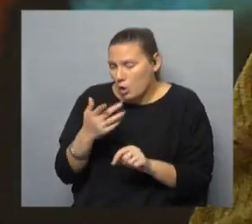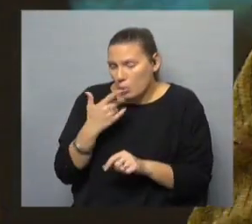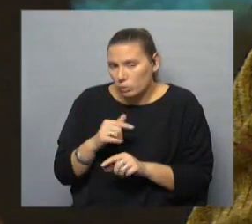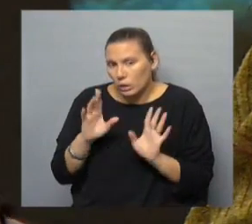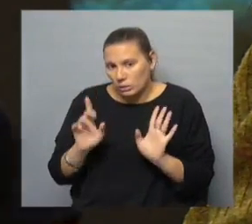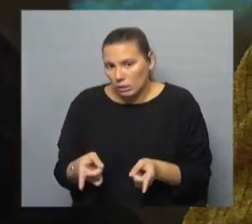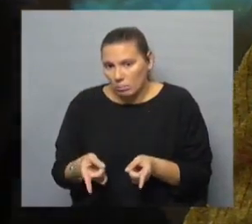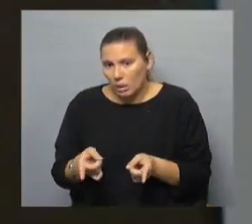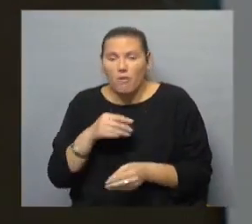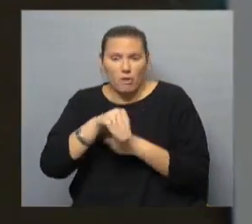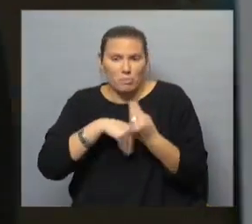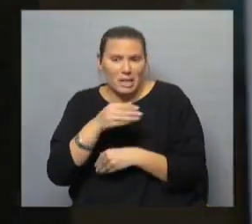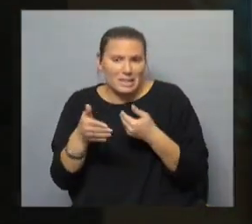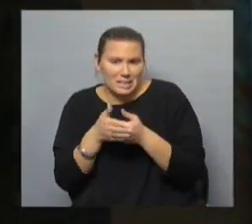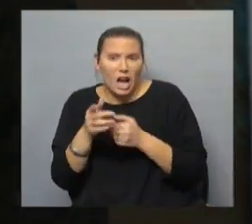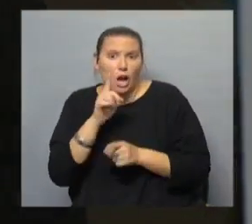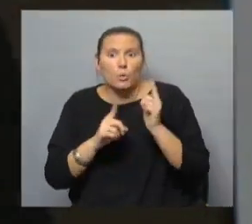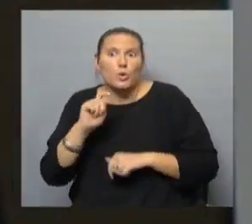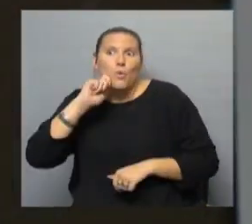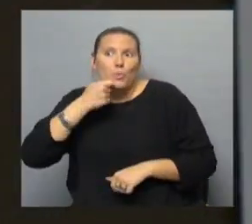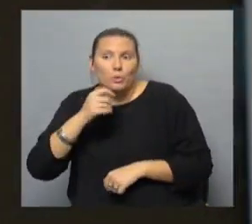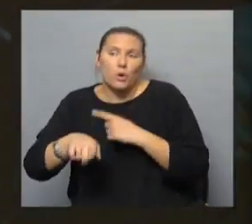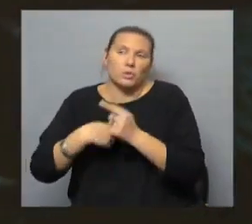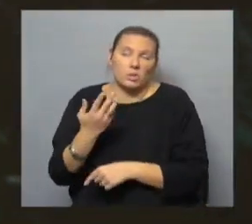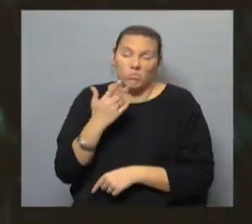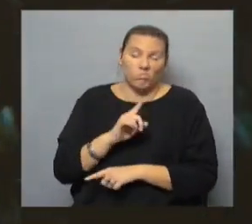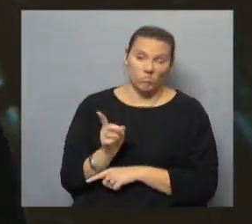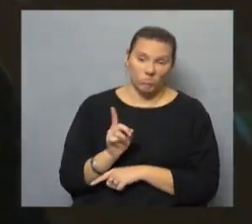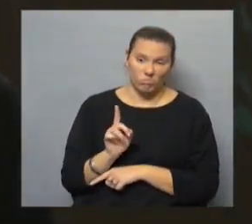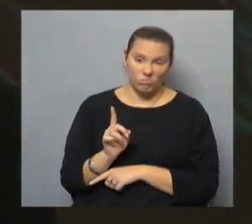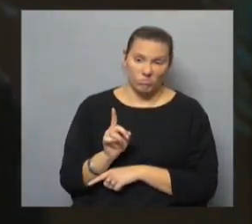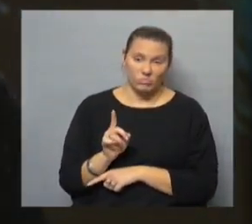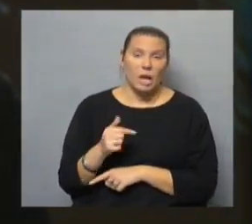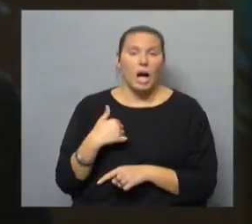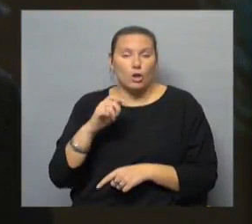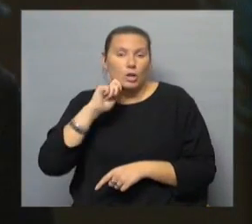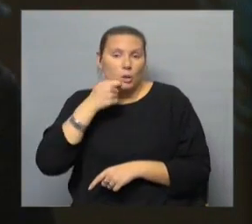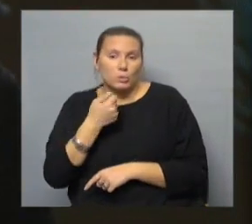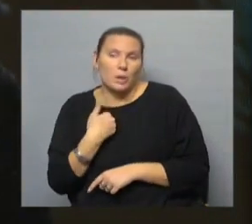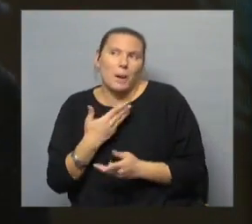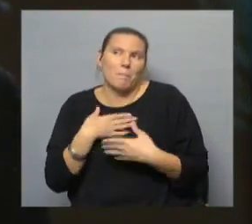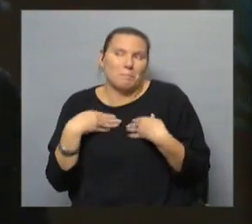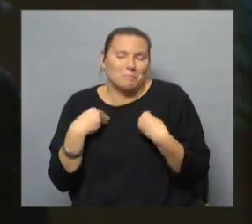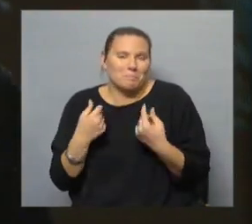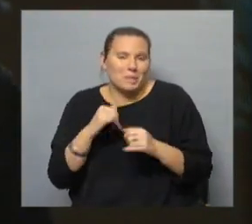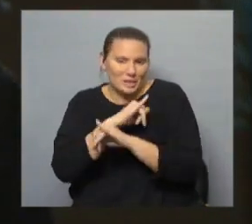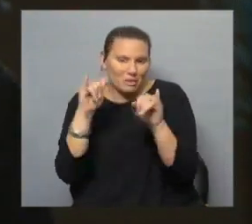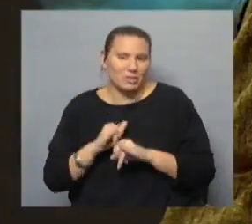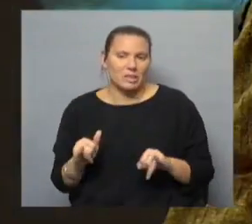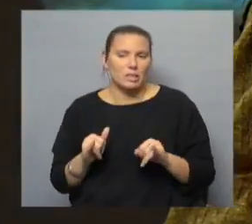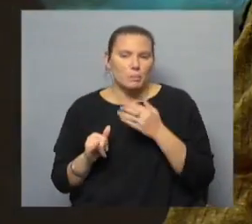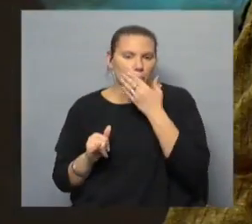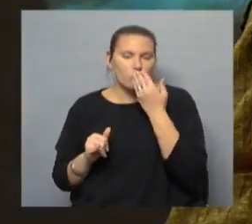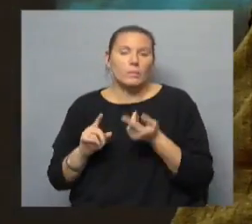también te quiero preguntar. Con familiares muy cercanos, a algunos les gustó mucho, a otros no tanto, pero bueno, a los que les gustó, a mí eso me gratifica, me llena mucho. Pues, ¿y